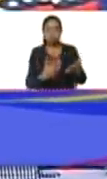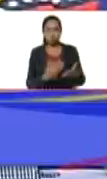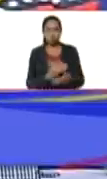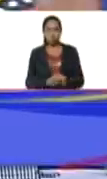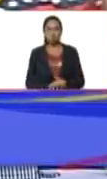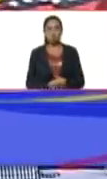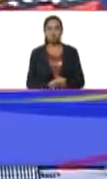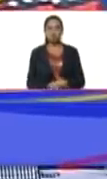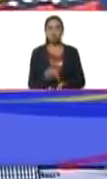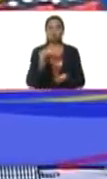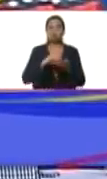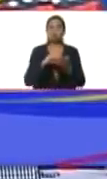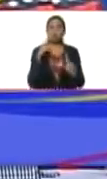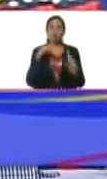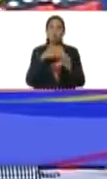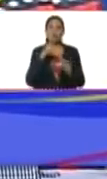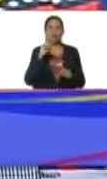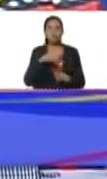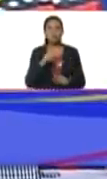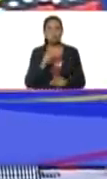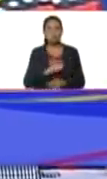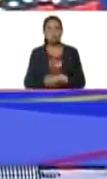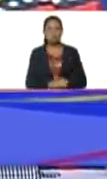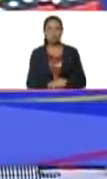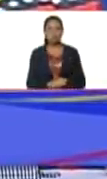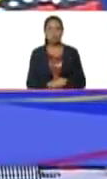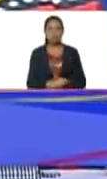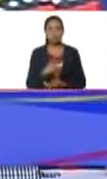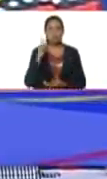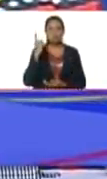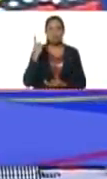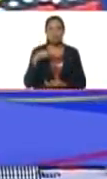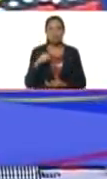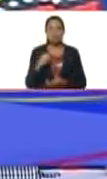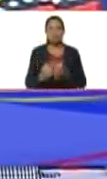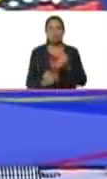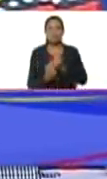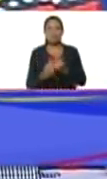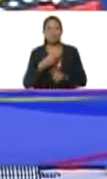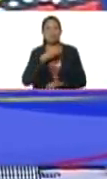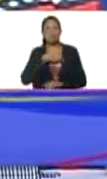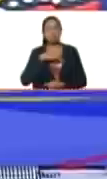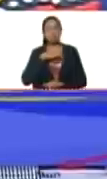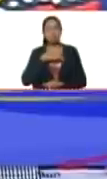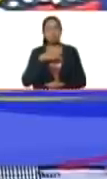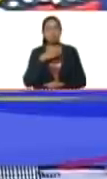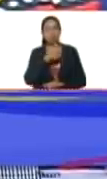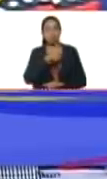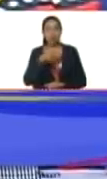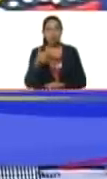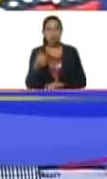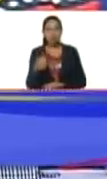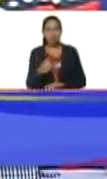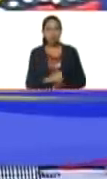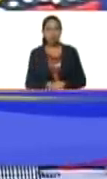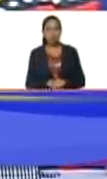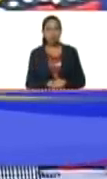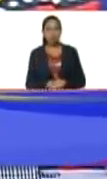Tú te planteaste un objetivo, que es tener una base de misión, por lo menos en cada uno de